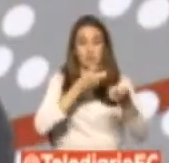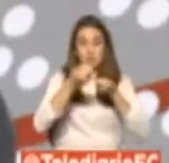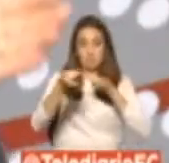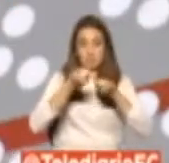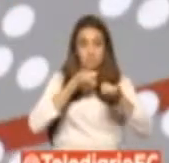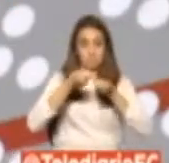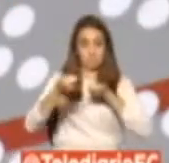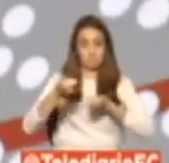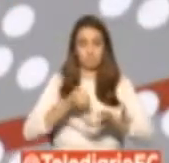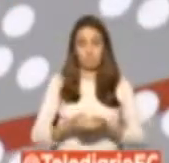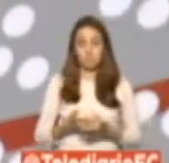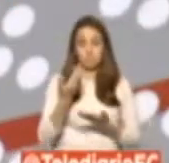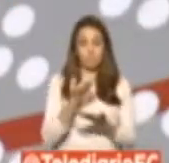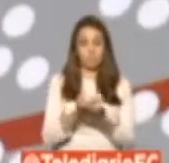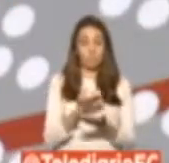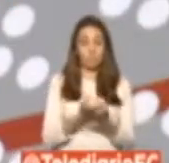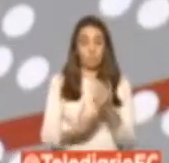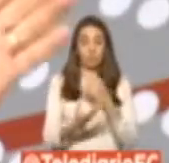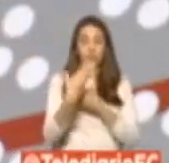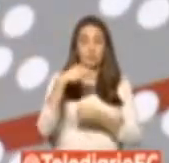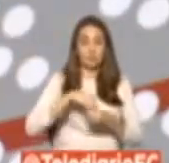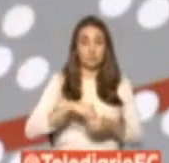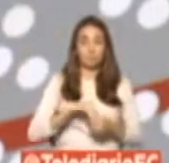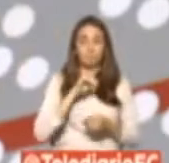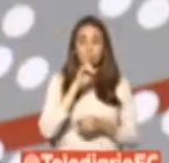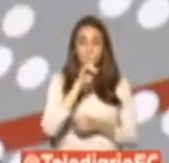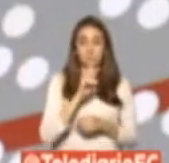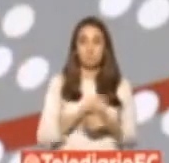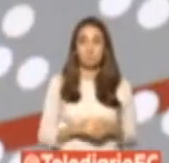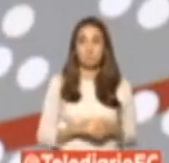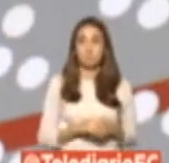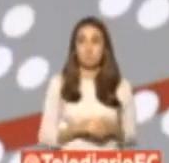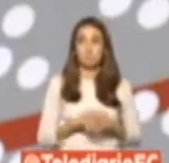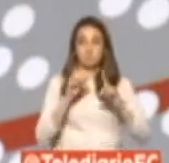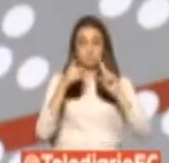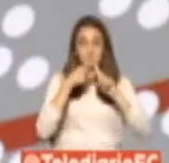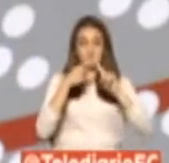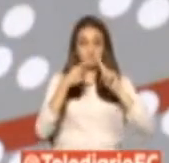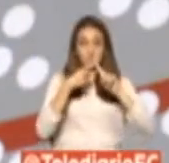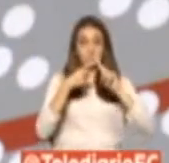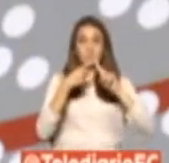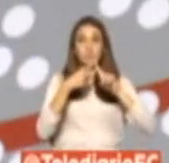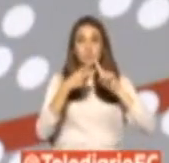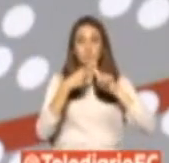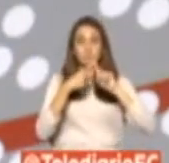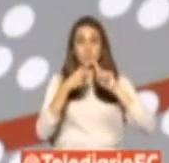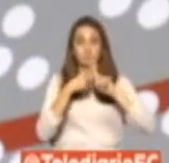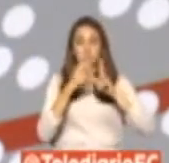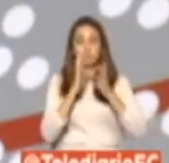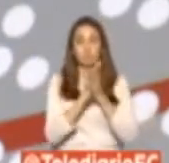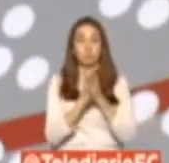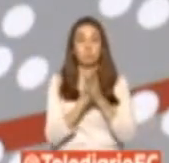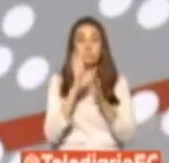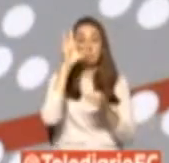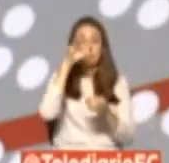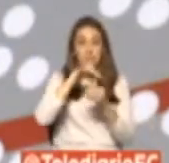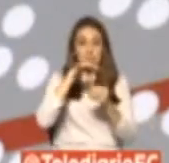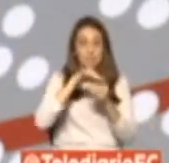tipo de fondos de financiamiento de la política, las dos versiones. Primero, la primera obligación del Consejo